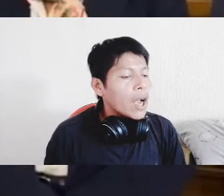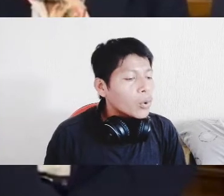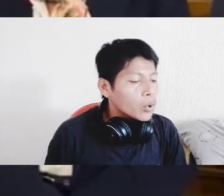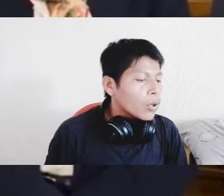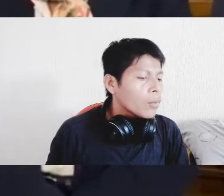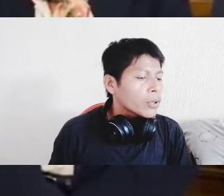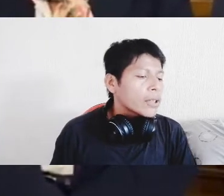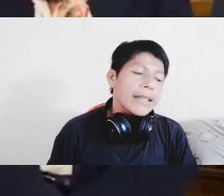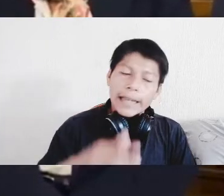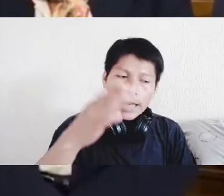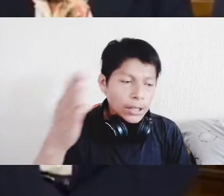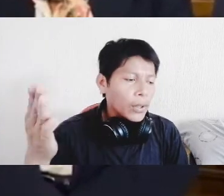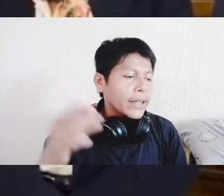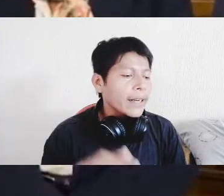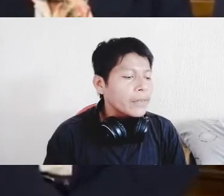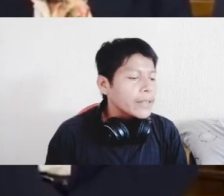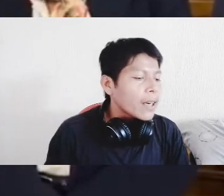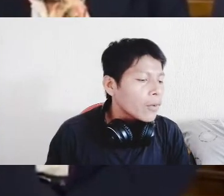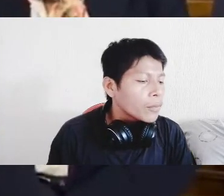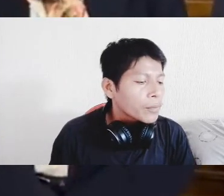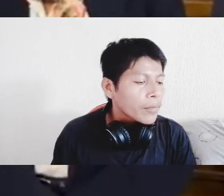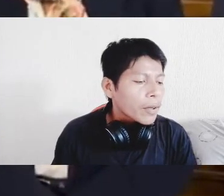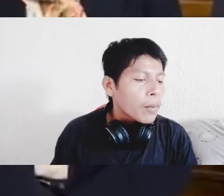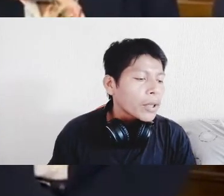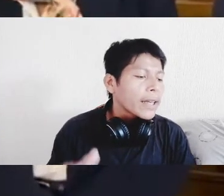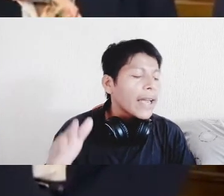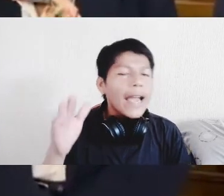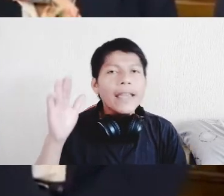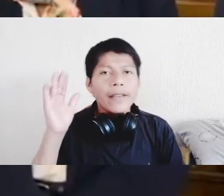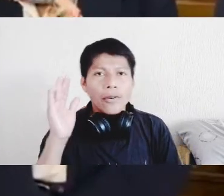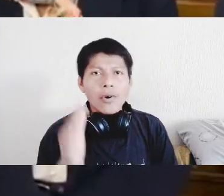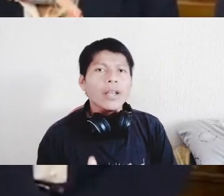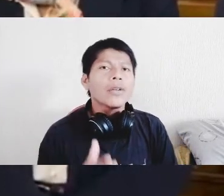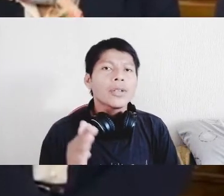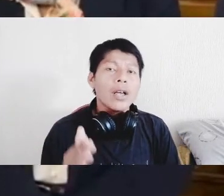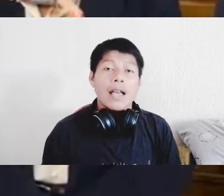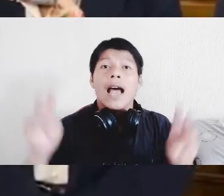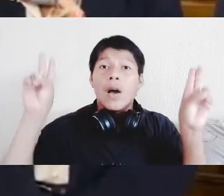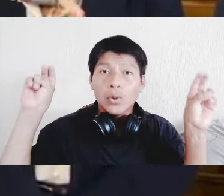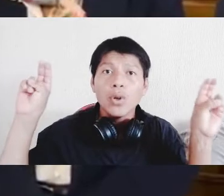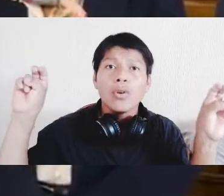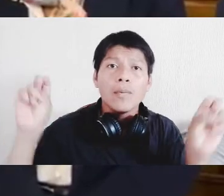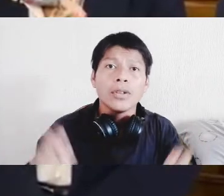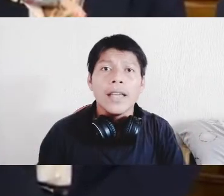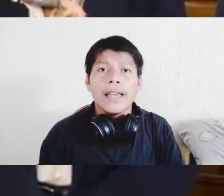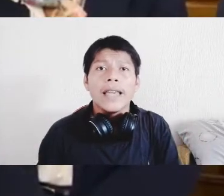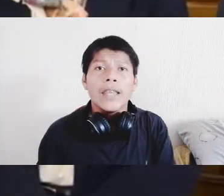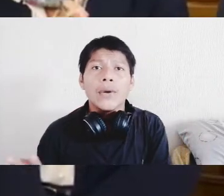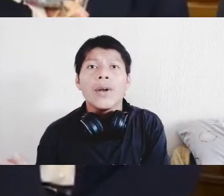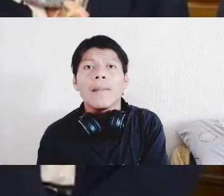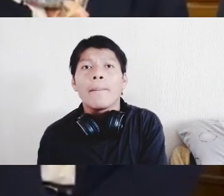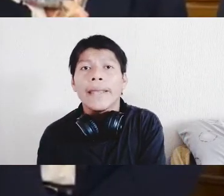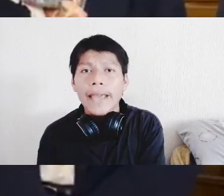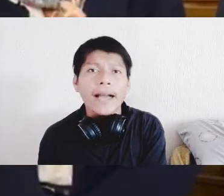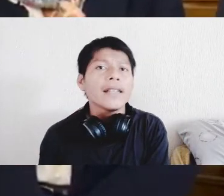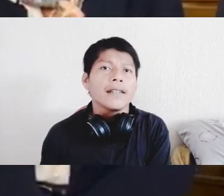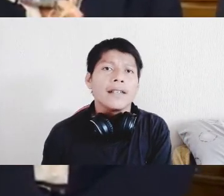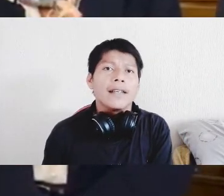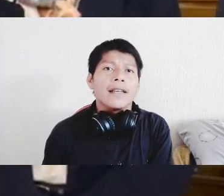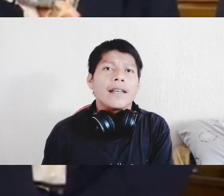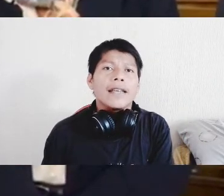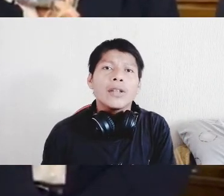órganos autónomos. Eso hay que revisarlo, porque hay órganos autónomos que dejó el